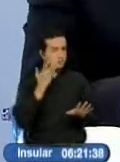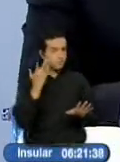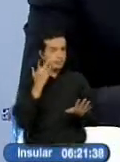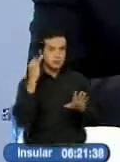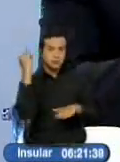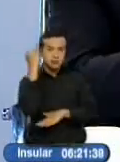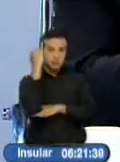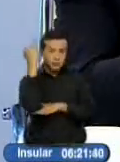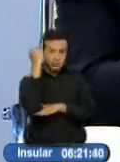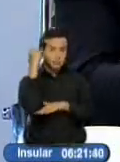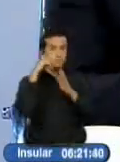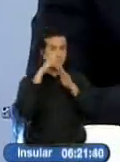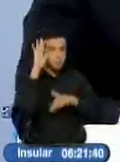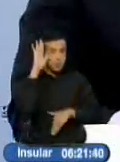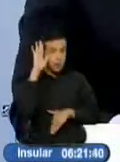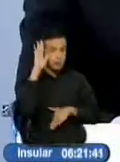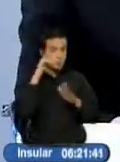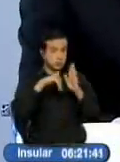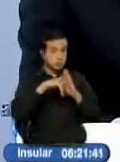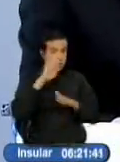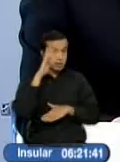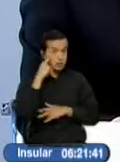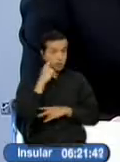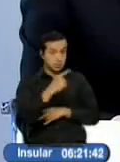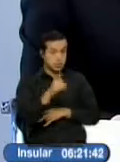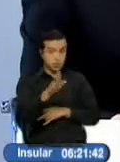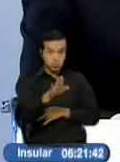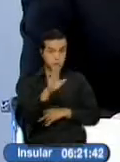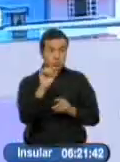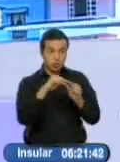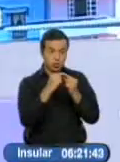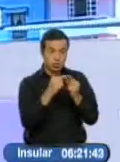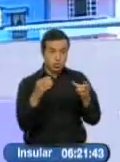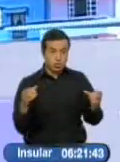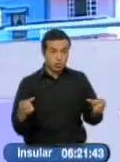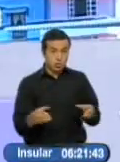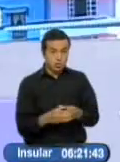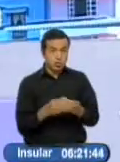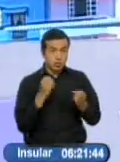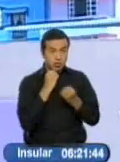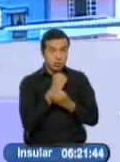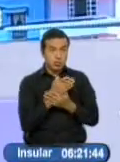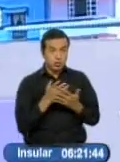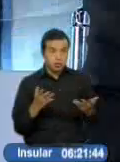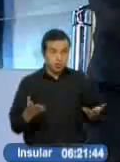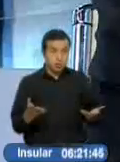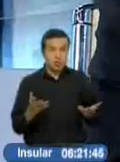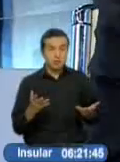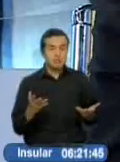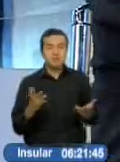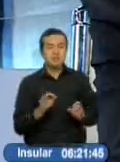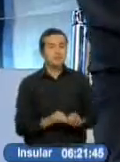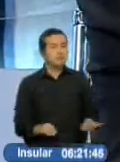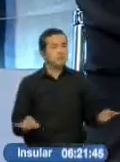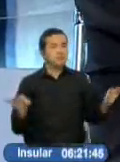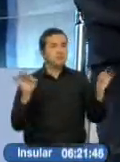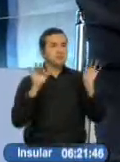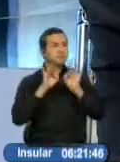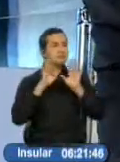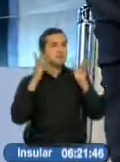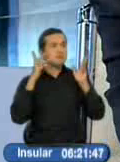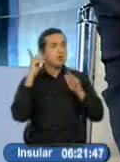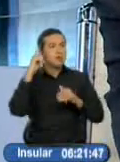sector industrial, sobre todo en el subsector que tú representas, Osvaldo, daría la impresión que no hay la importancia de